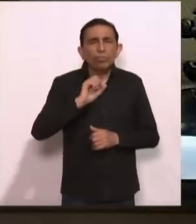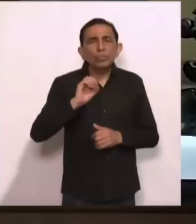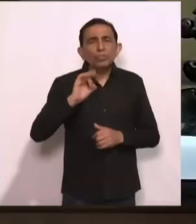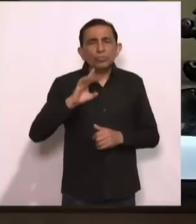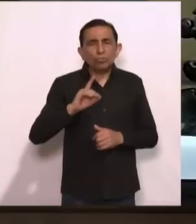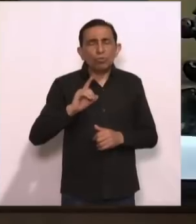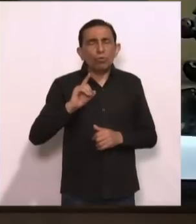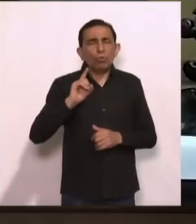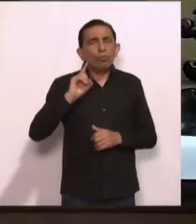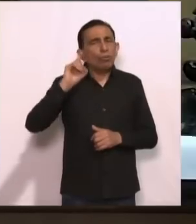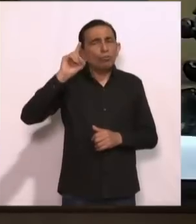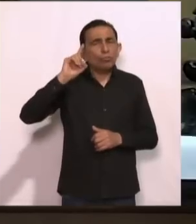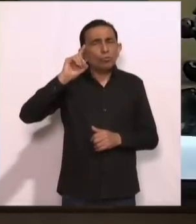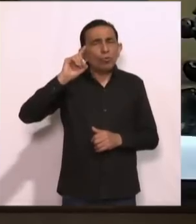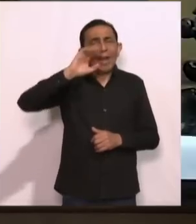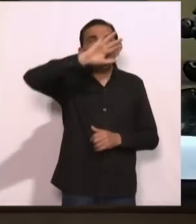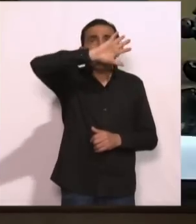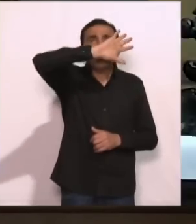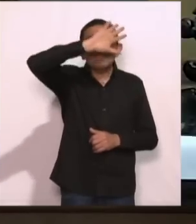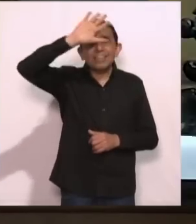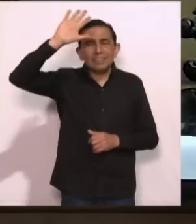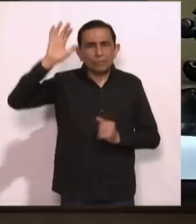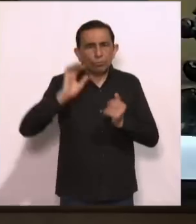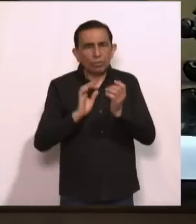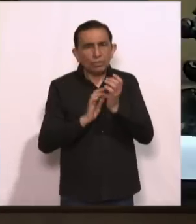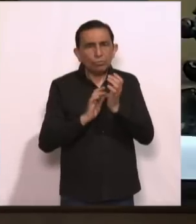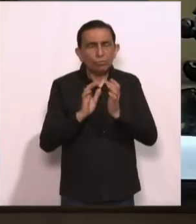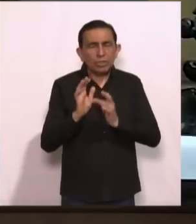Señor, solo tú, Altísimo